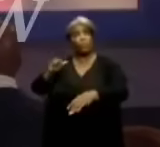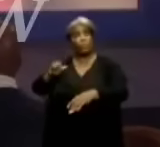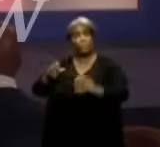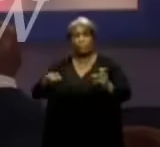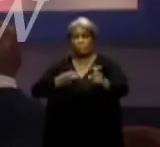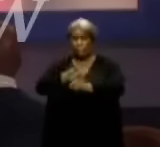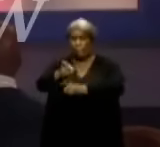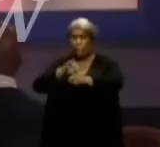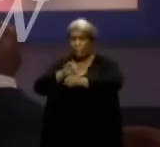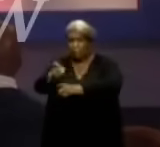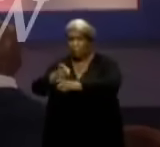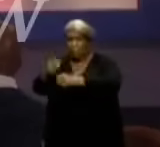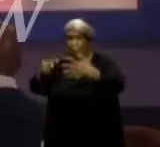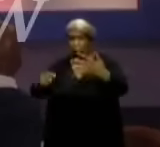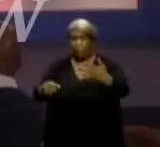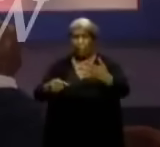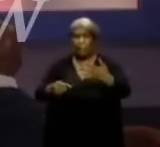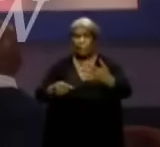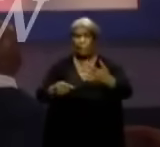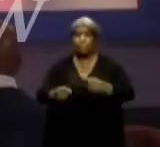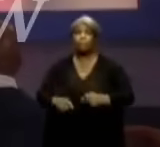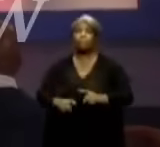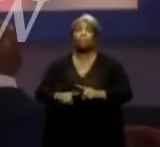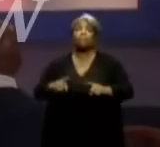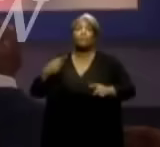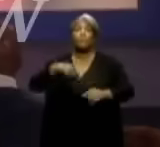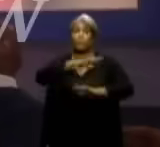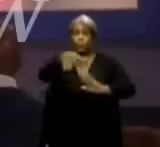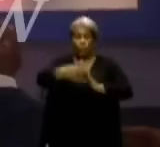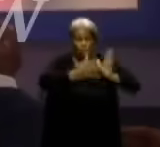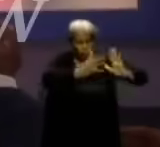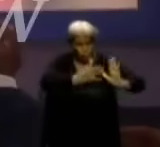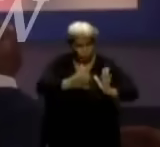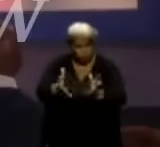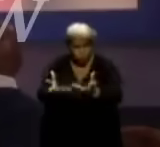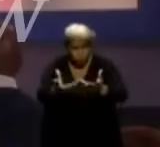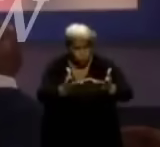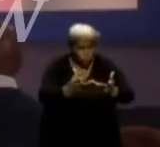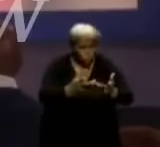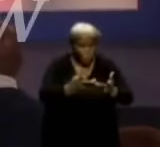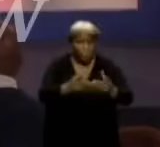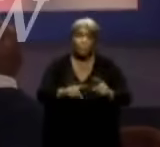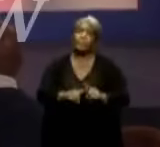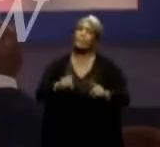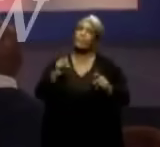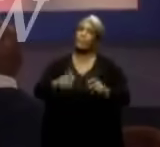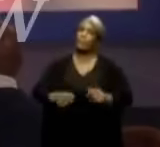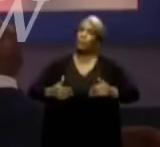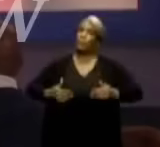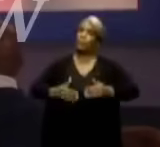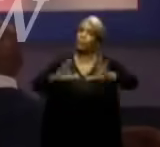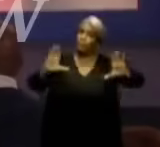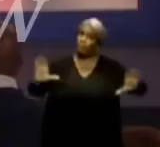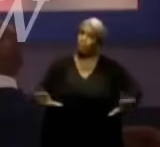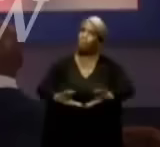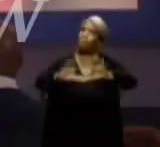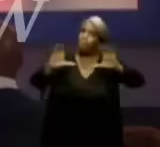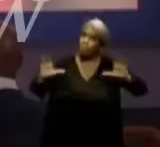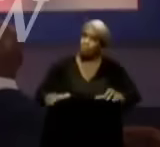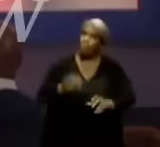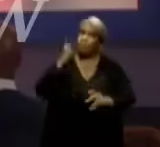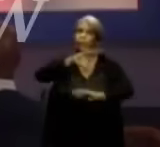estamos inventariando. Pero repito, también tenemos que actuar y tenemos que ver también y ver todo el